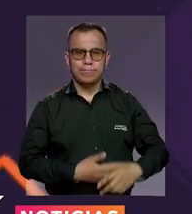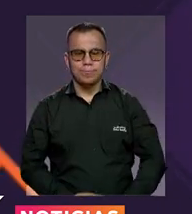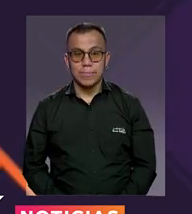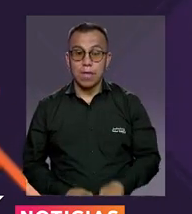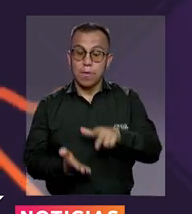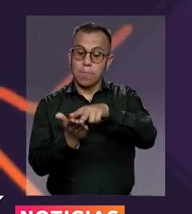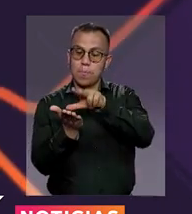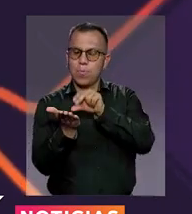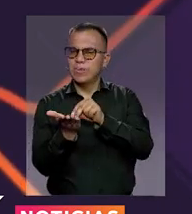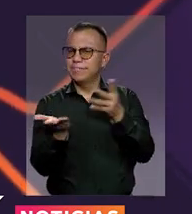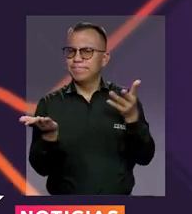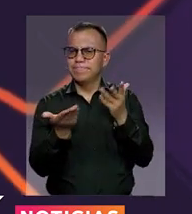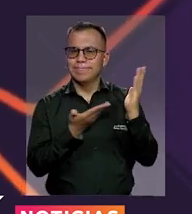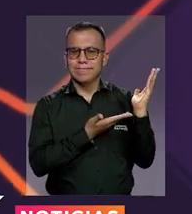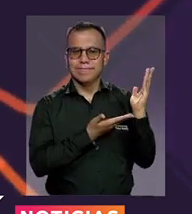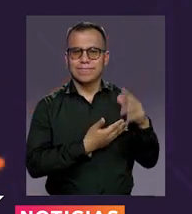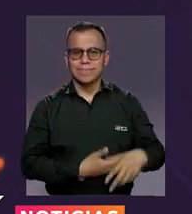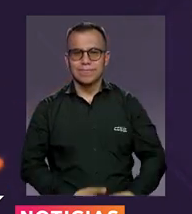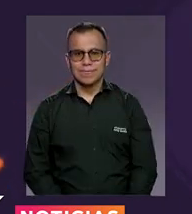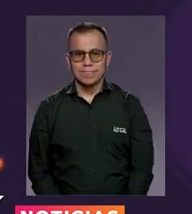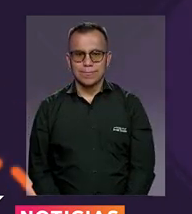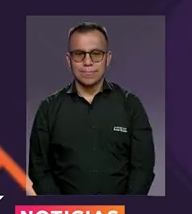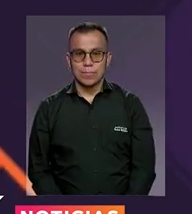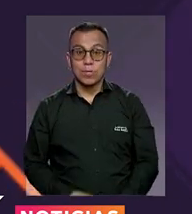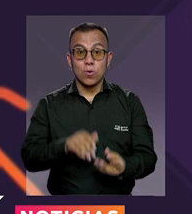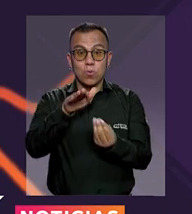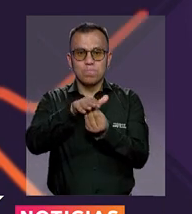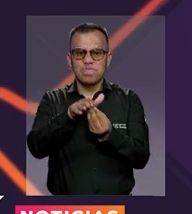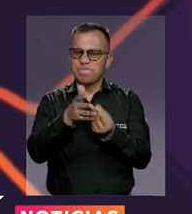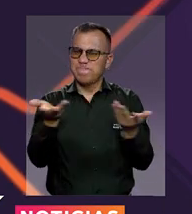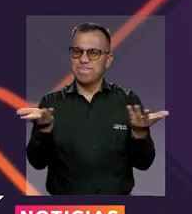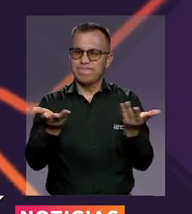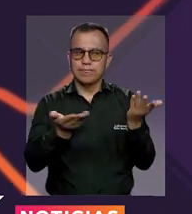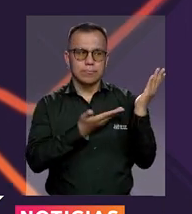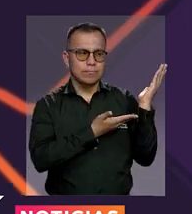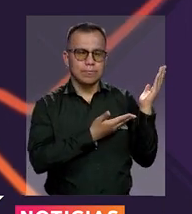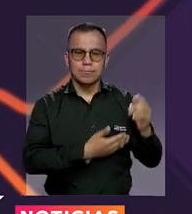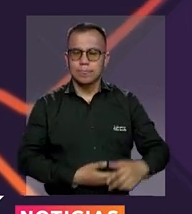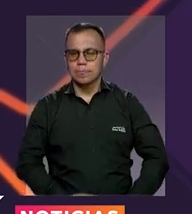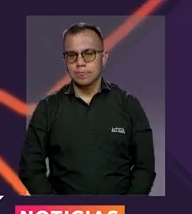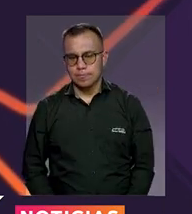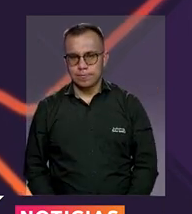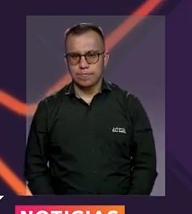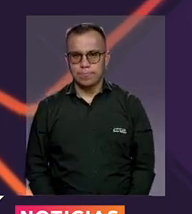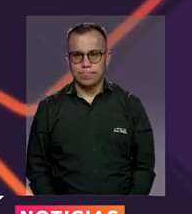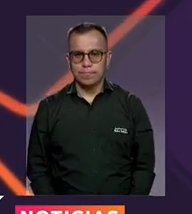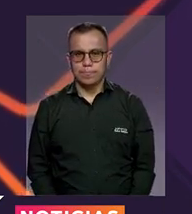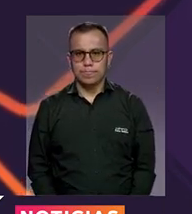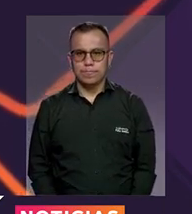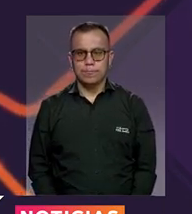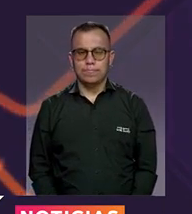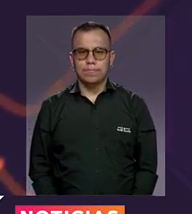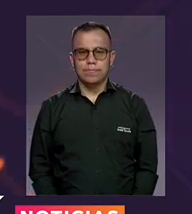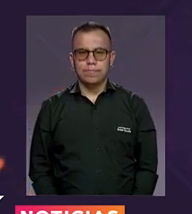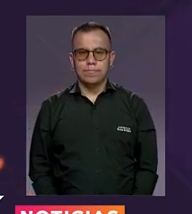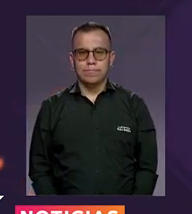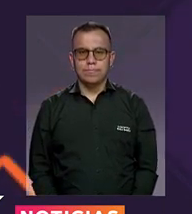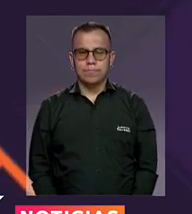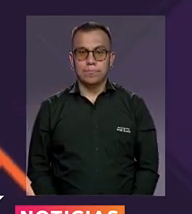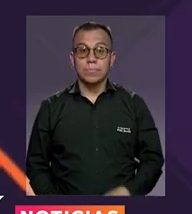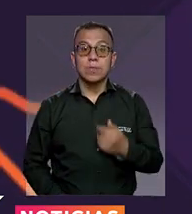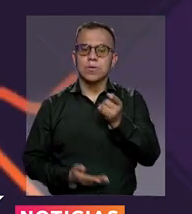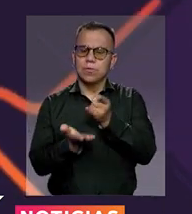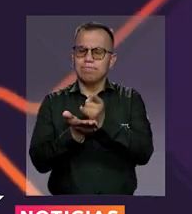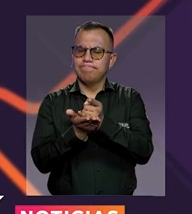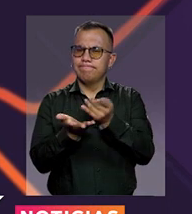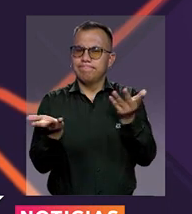Puente Aranda, en el barrio Los Ejidos. Usaquén, en los barrios Santa Bárbara Central y Santa Bárbara Occidental. Usme,